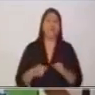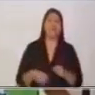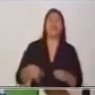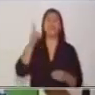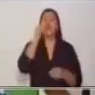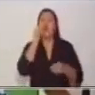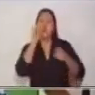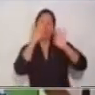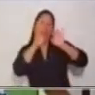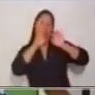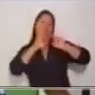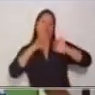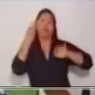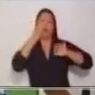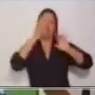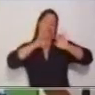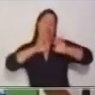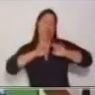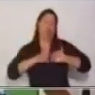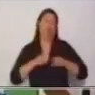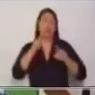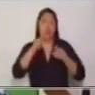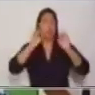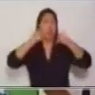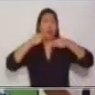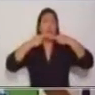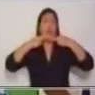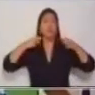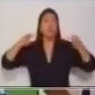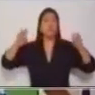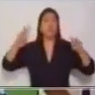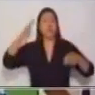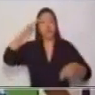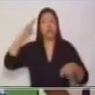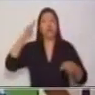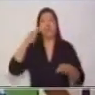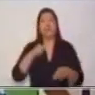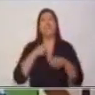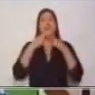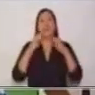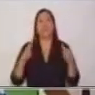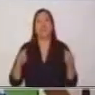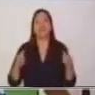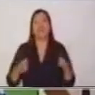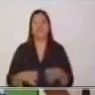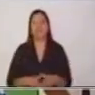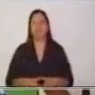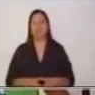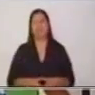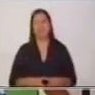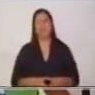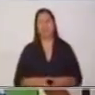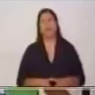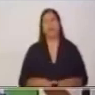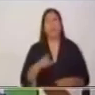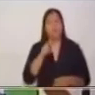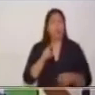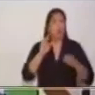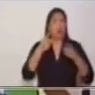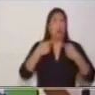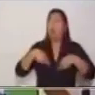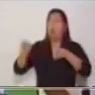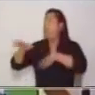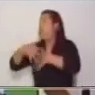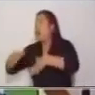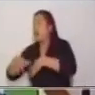cómo redactar una noticia. Y no hace falta que salgas a la calle, sino que puedes hacerlo de cualquier hecho cotidiano, cualquier cosa